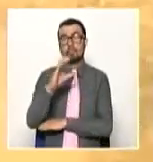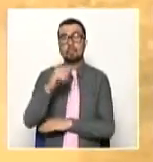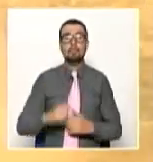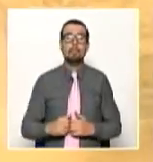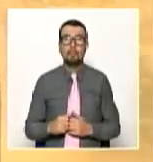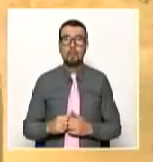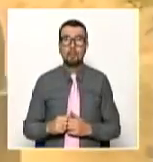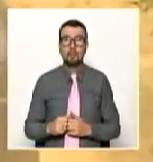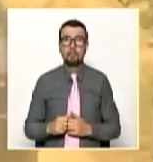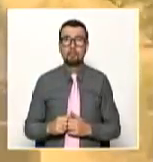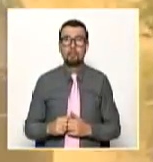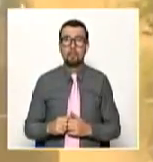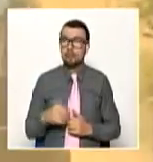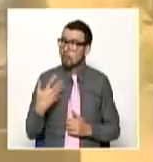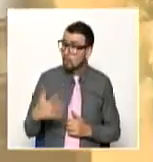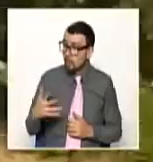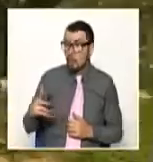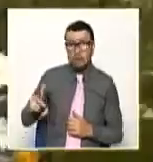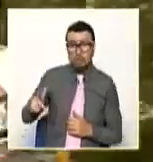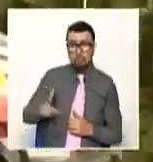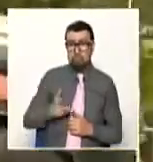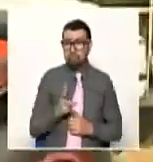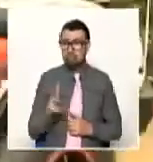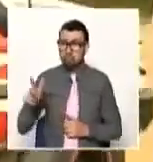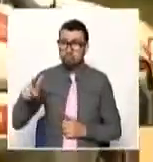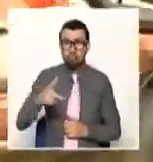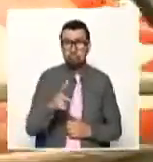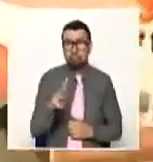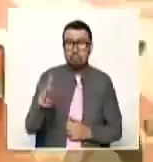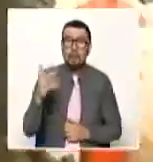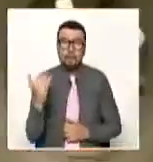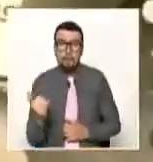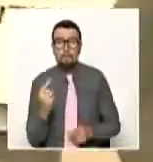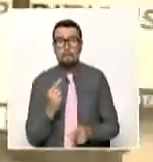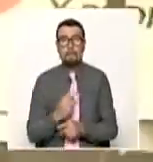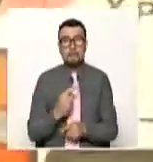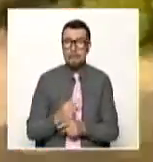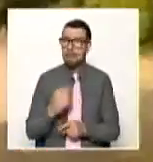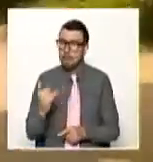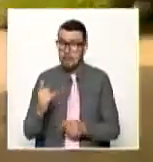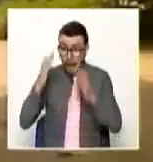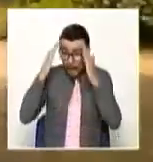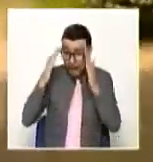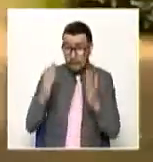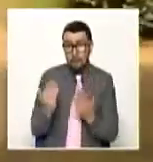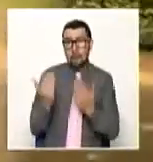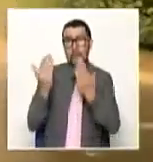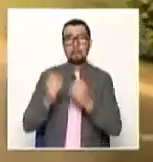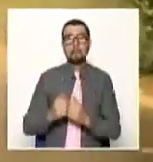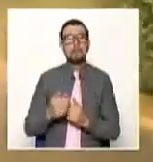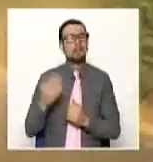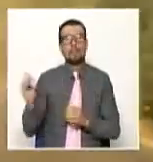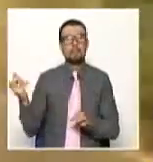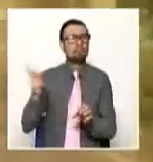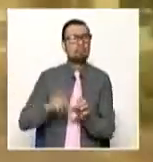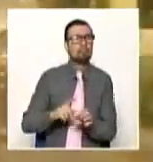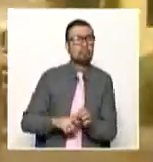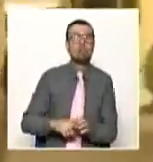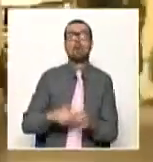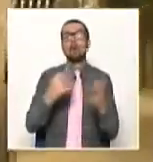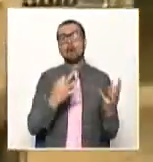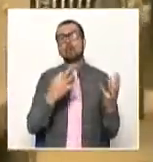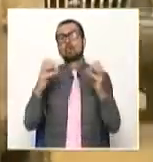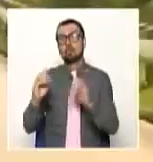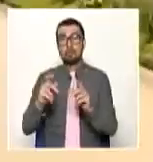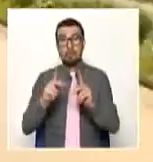de ruta es un verdadero atractivo para los participantes que concentran la atención en el evento. Ya se han inscrito cerca de 800 personas